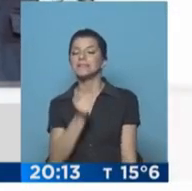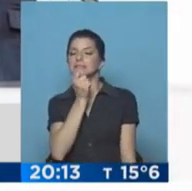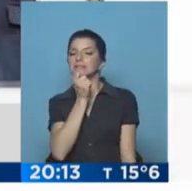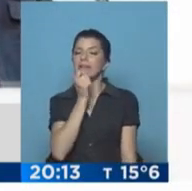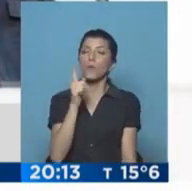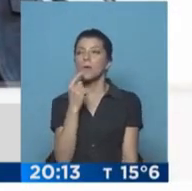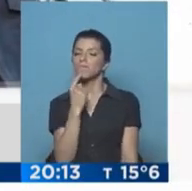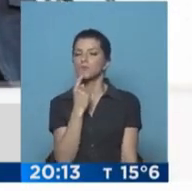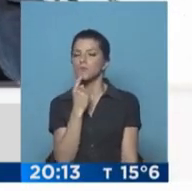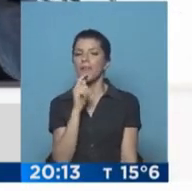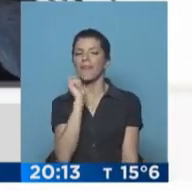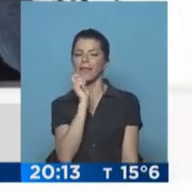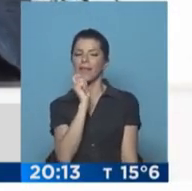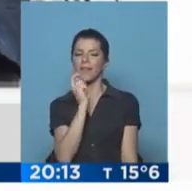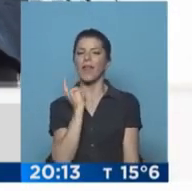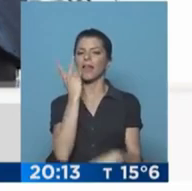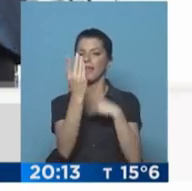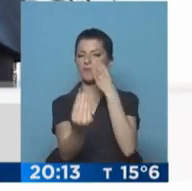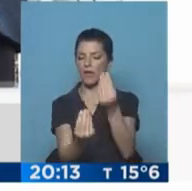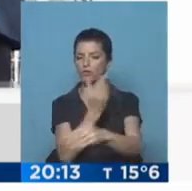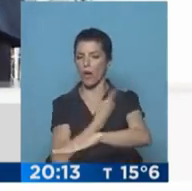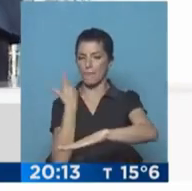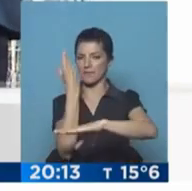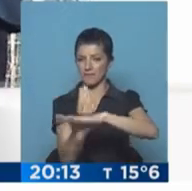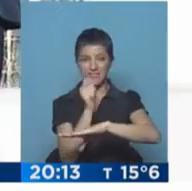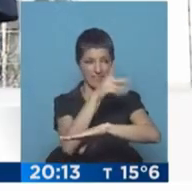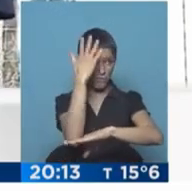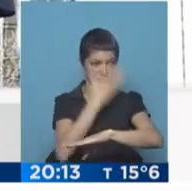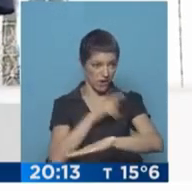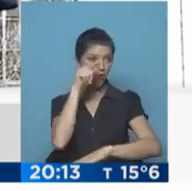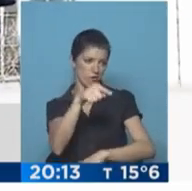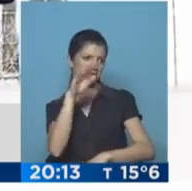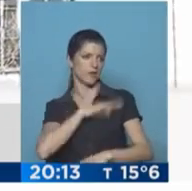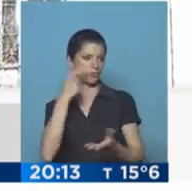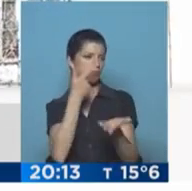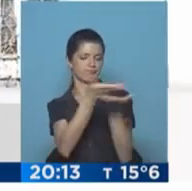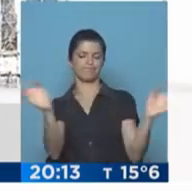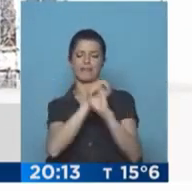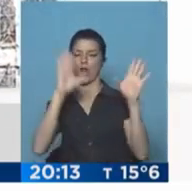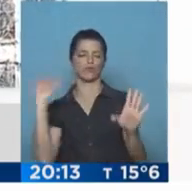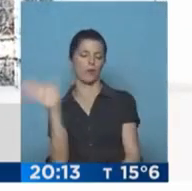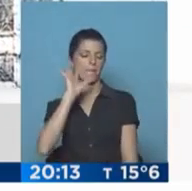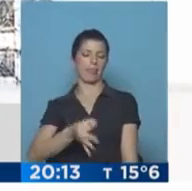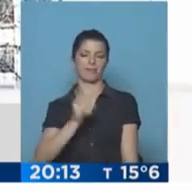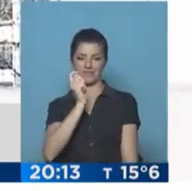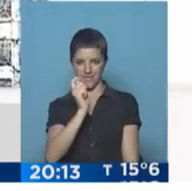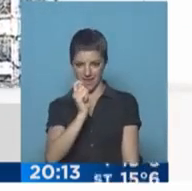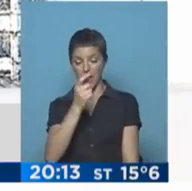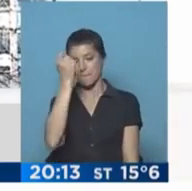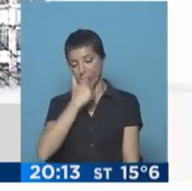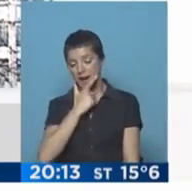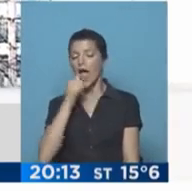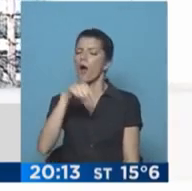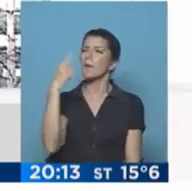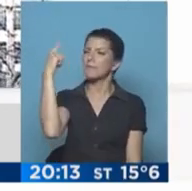de quién es el candidato a presidente de Hugo Moyano, este acto la termina de aclarar. La gran pregunta es saber